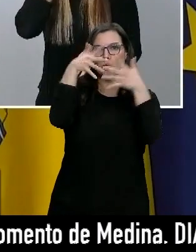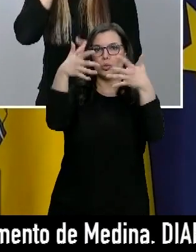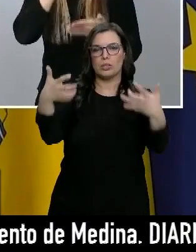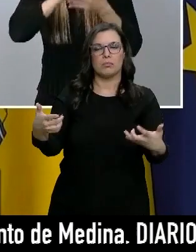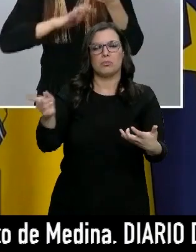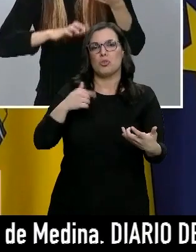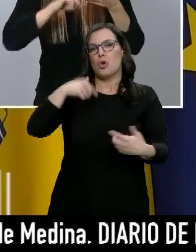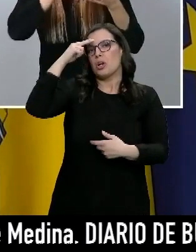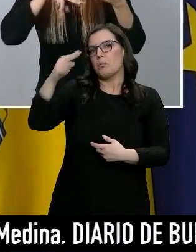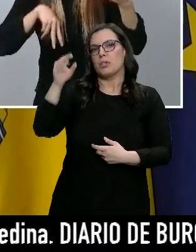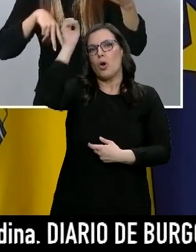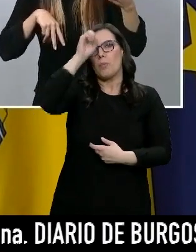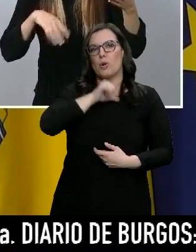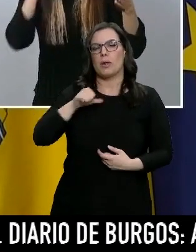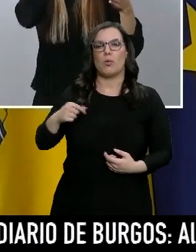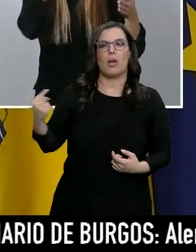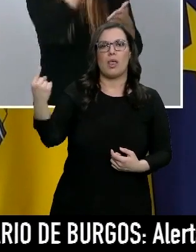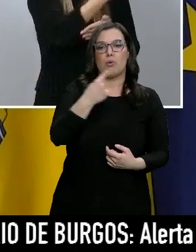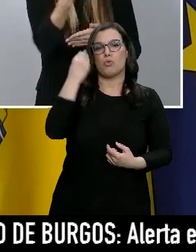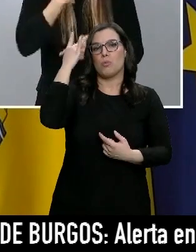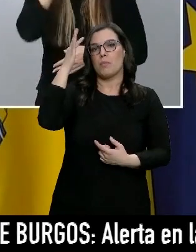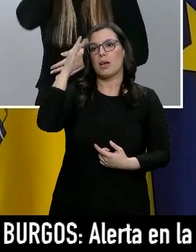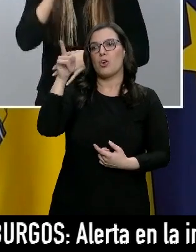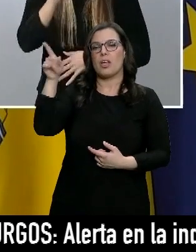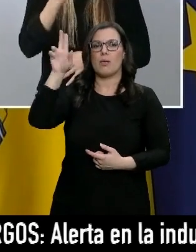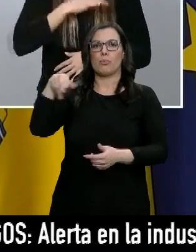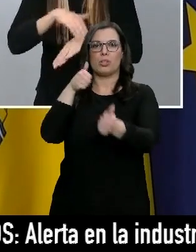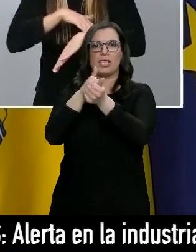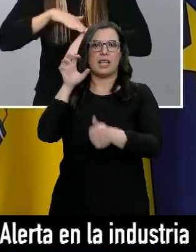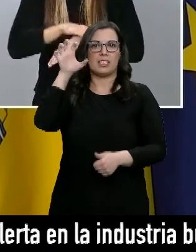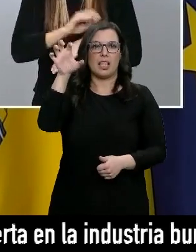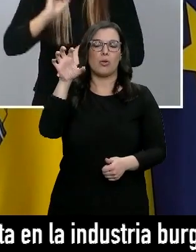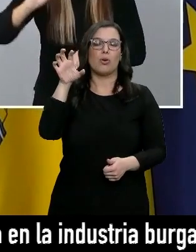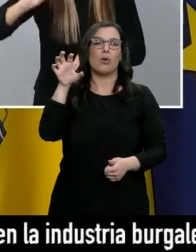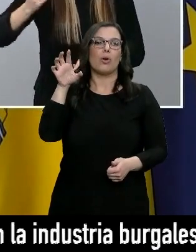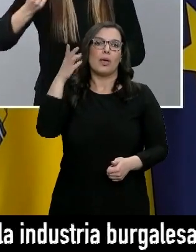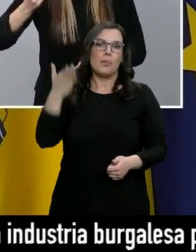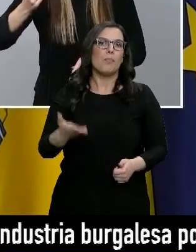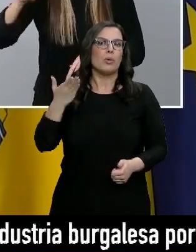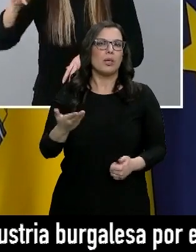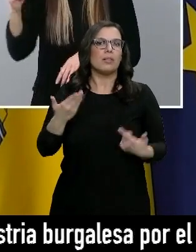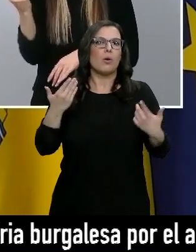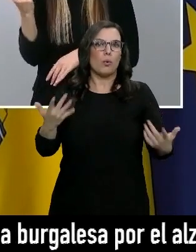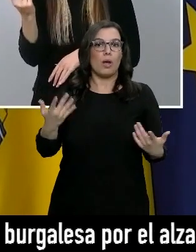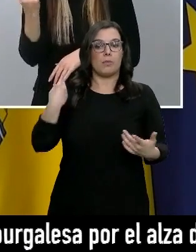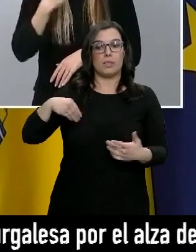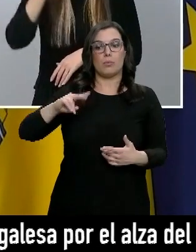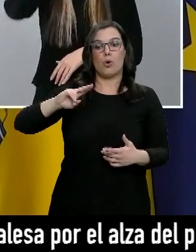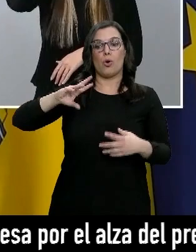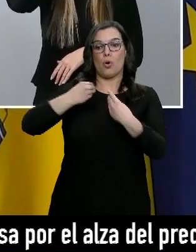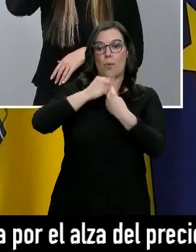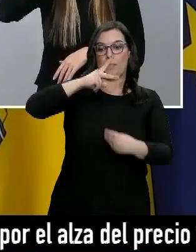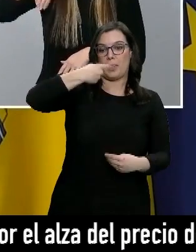particulares de todo el mundo. Creo que la señora Belarra es secretaria de Estado y lo que sí que es importante es que con la vicepresidencia